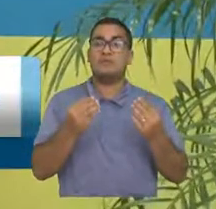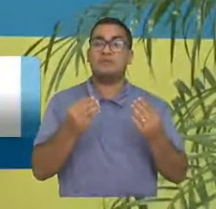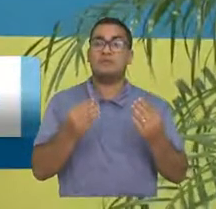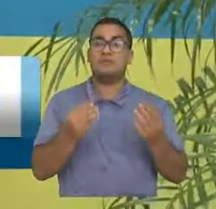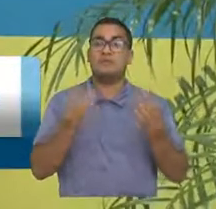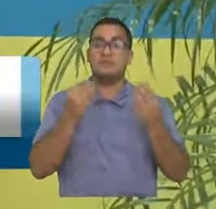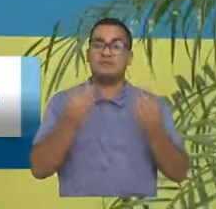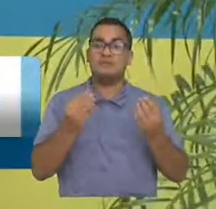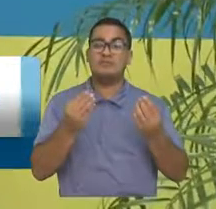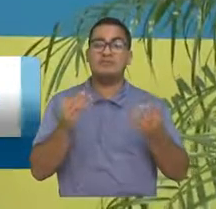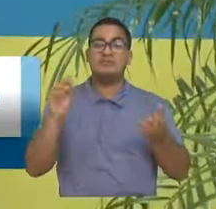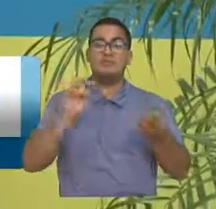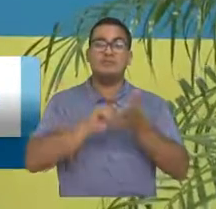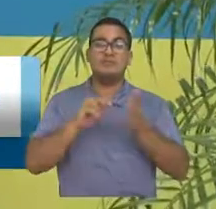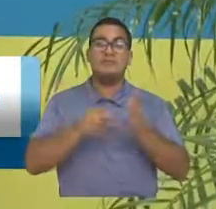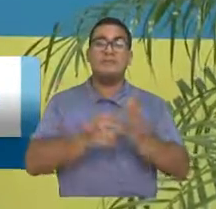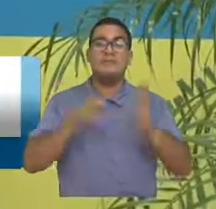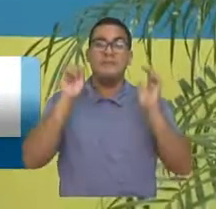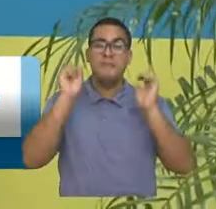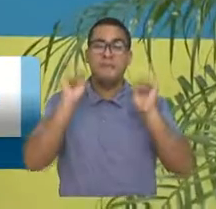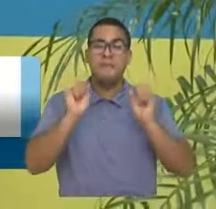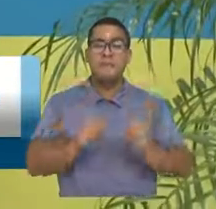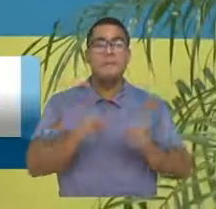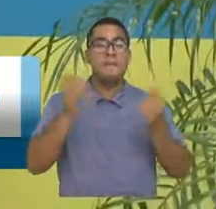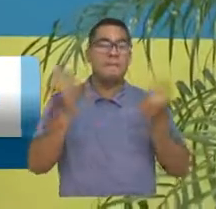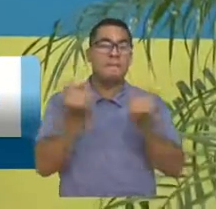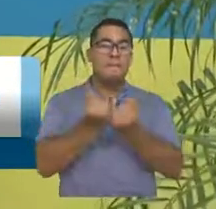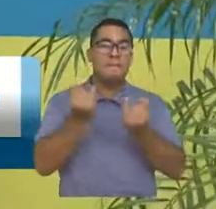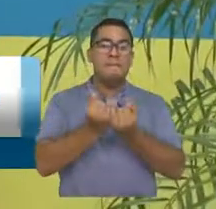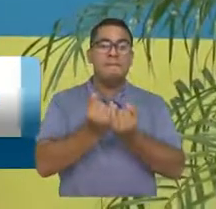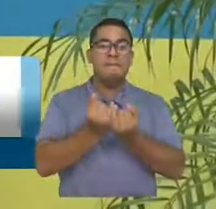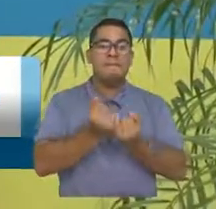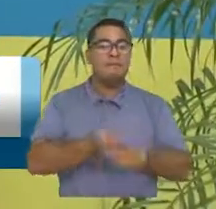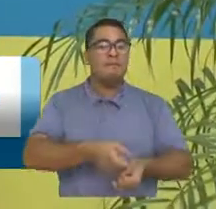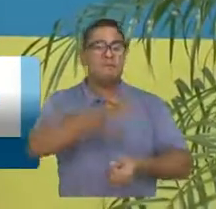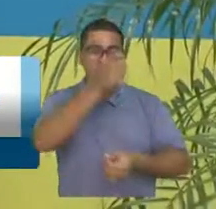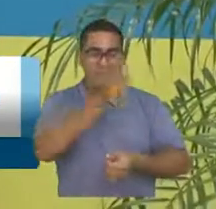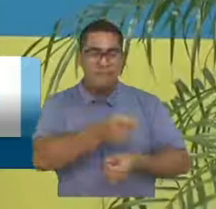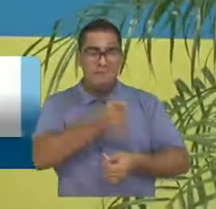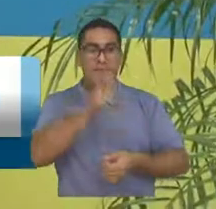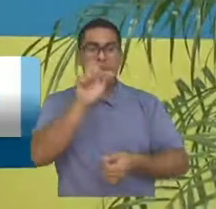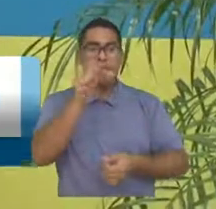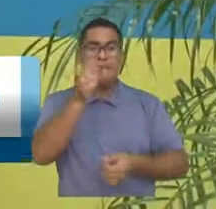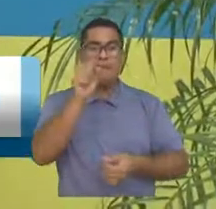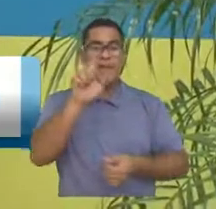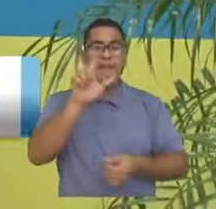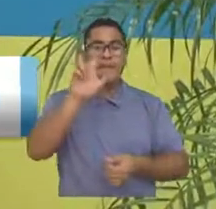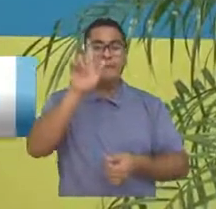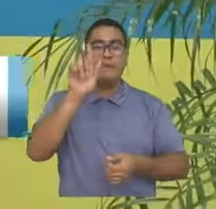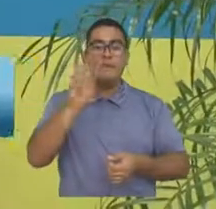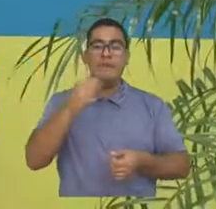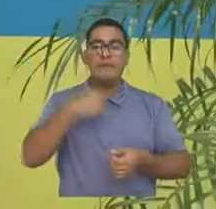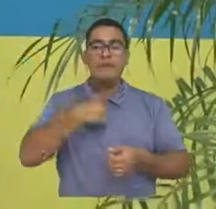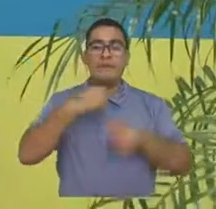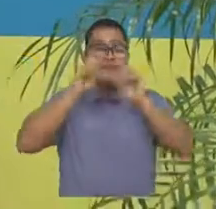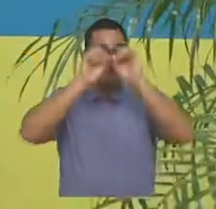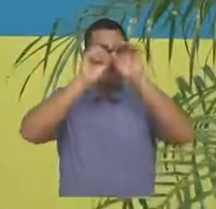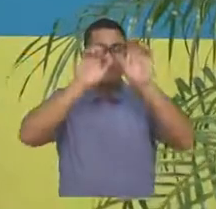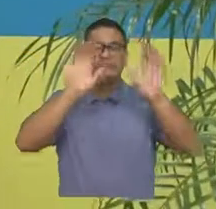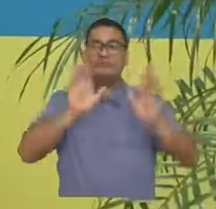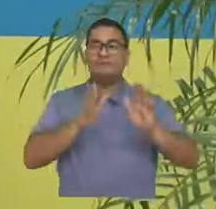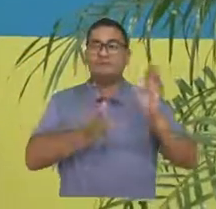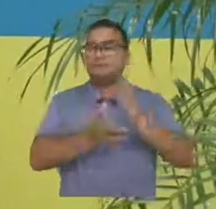acumulas, también generan la misma cantidad de estrés que un asalto. Entonces, por ejemplo, que tengo en la mañana que ir a dejar al